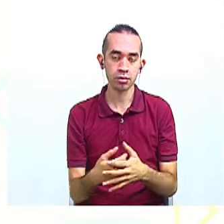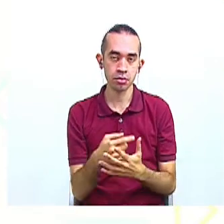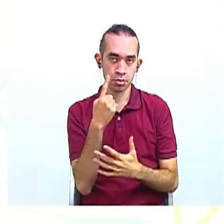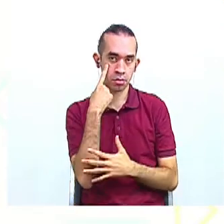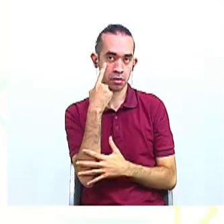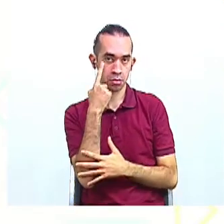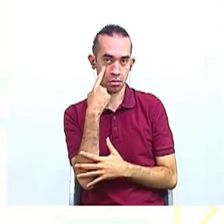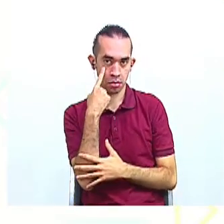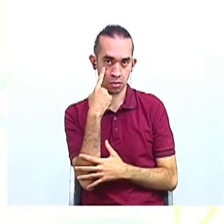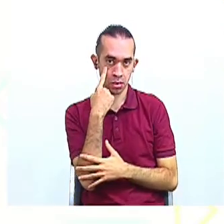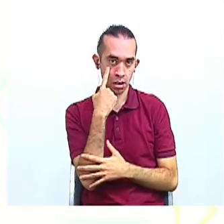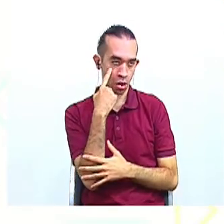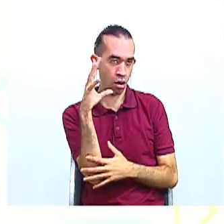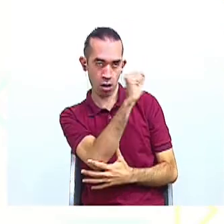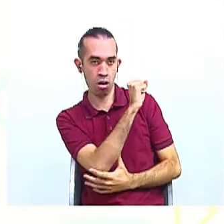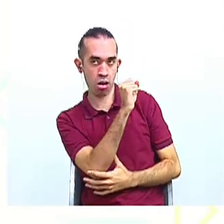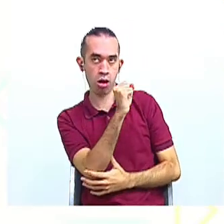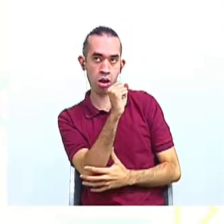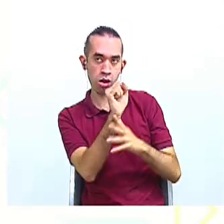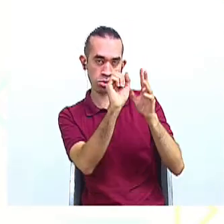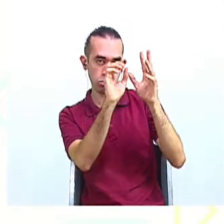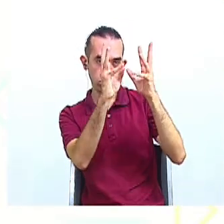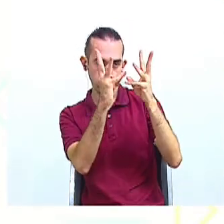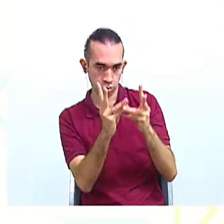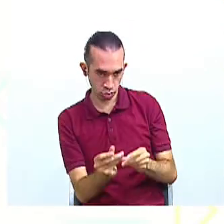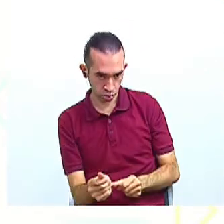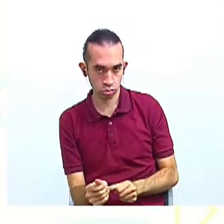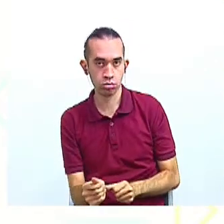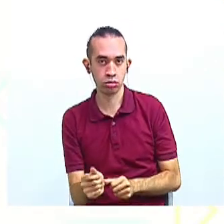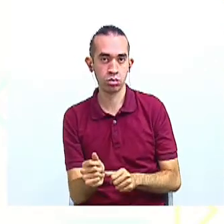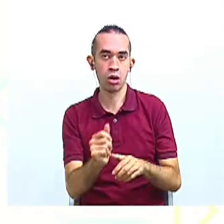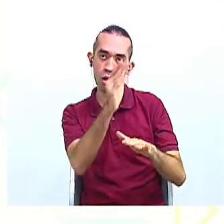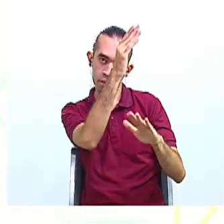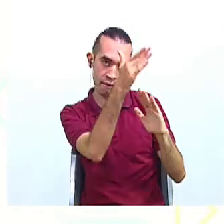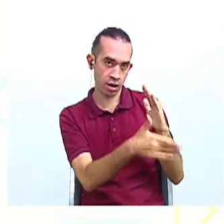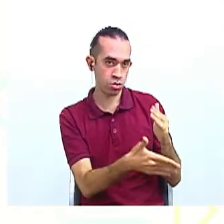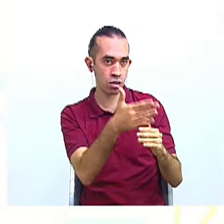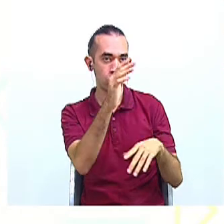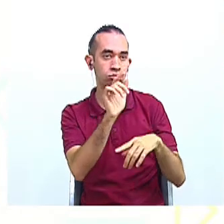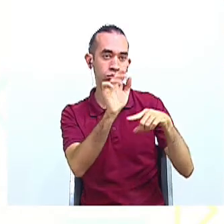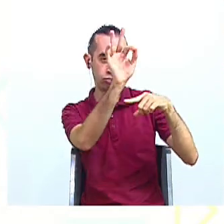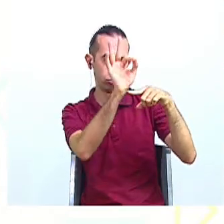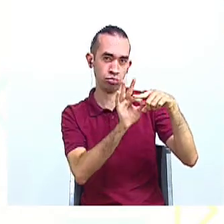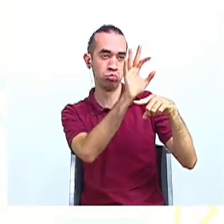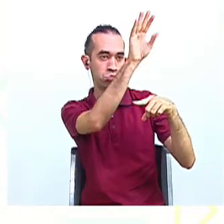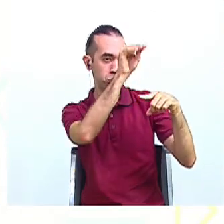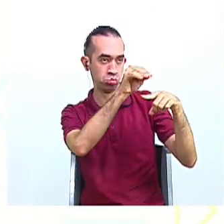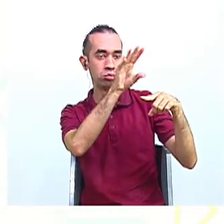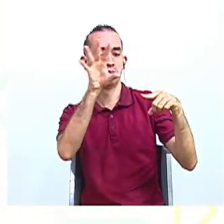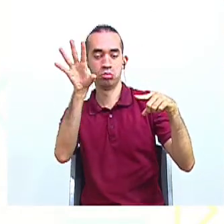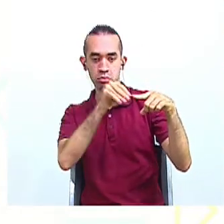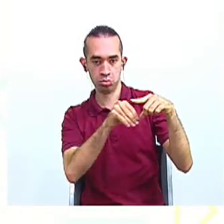comparar esas medidas y realizar la división correspondiente,